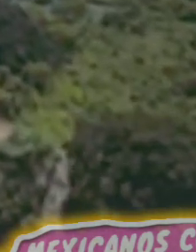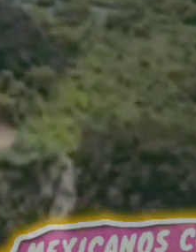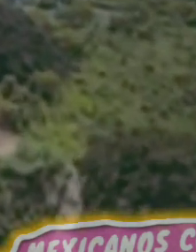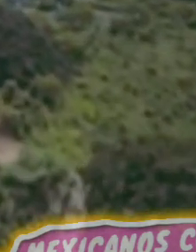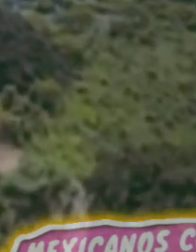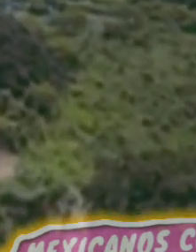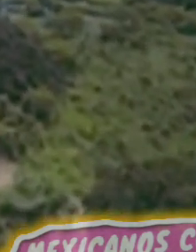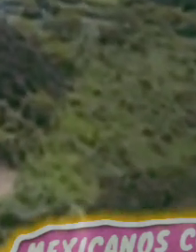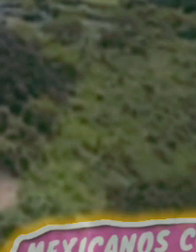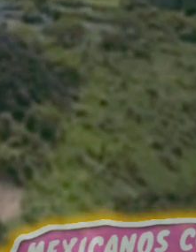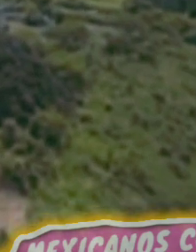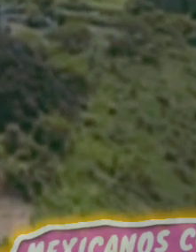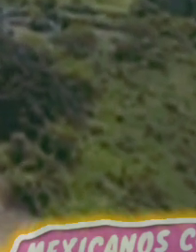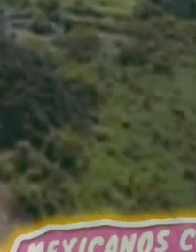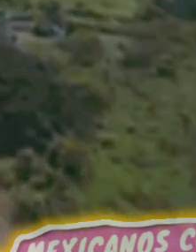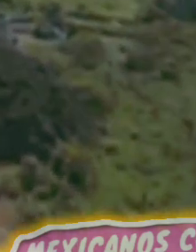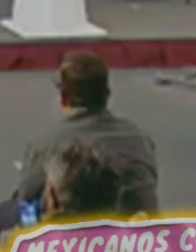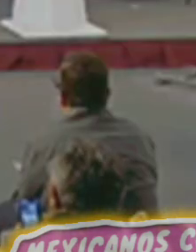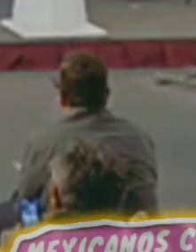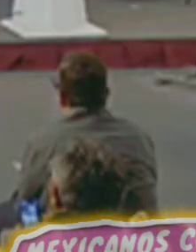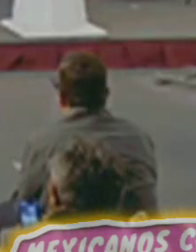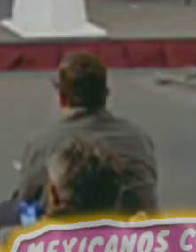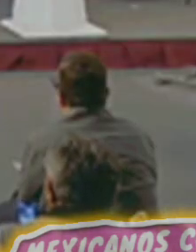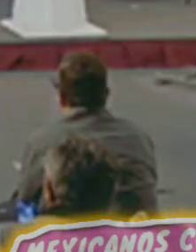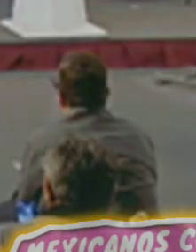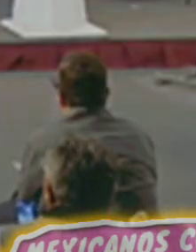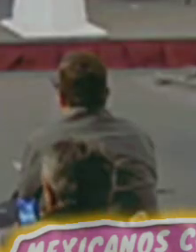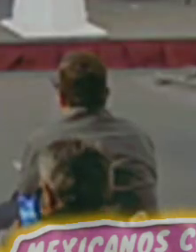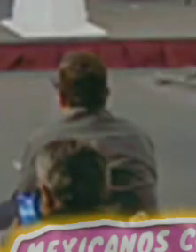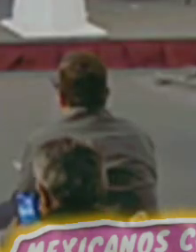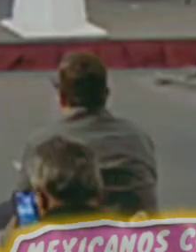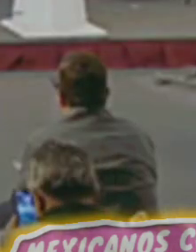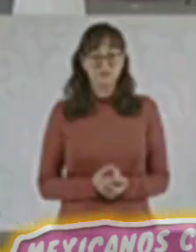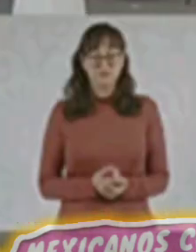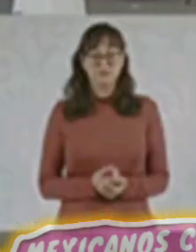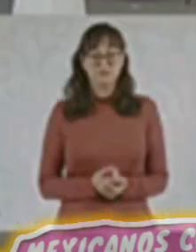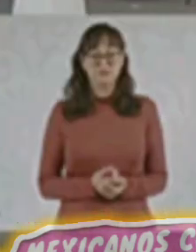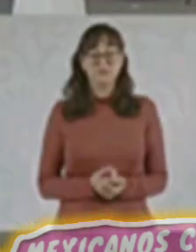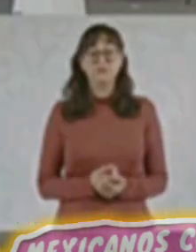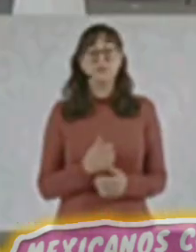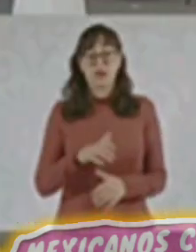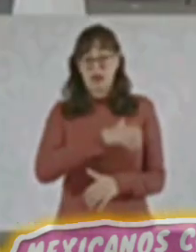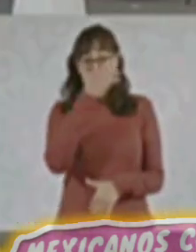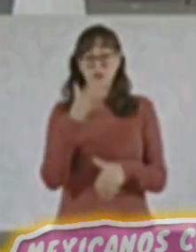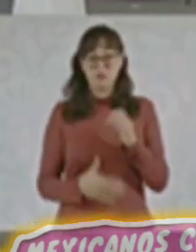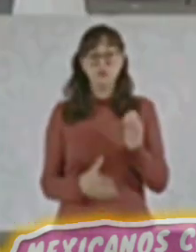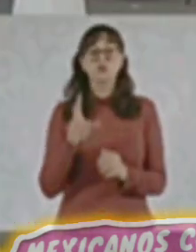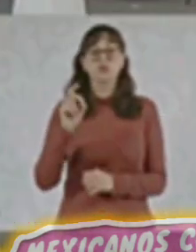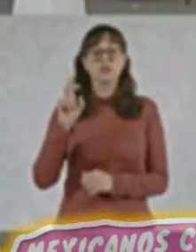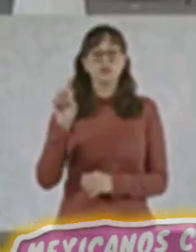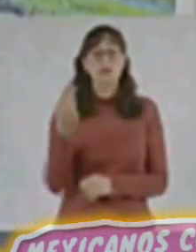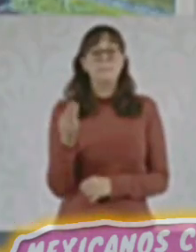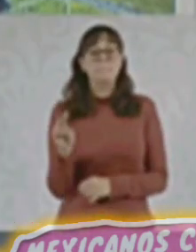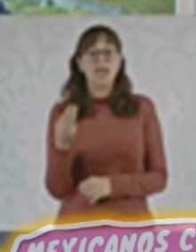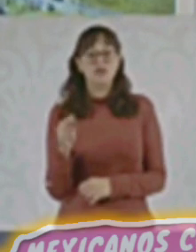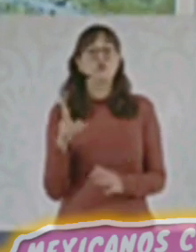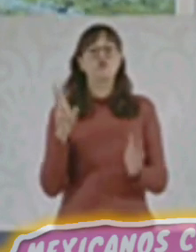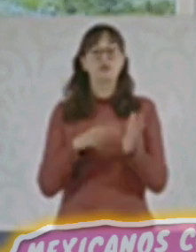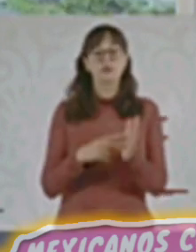toda la infraestructura que se requiere construir. Y la fecha de conclusión para este tramo es 30 de mayo de